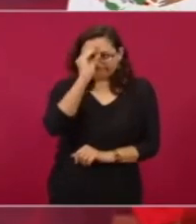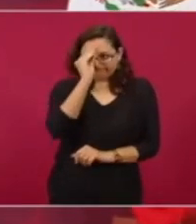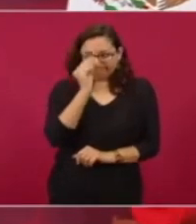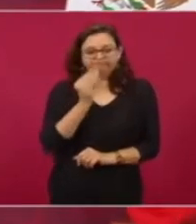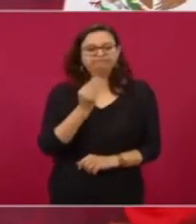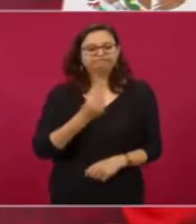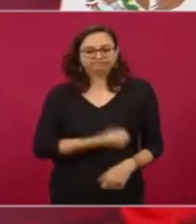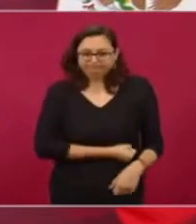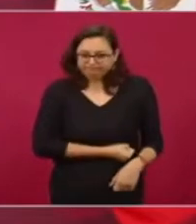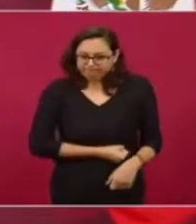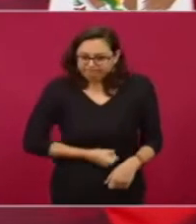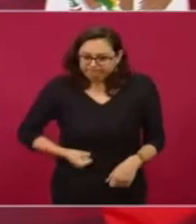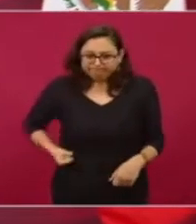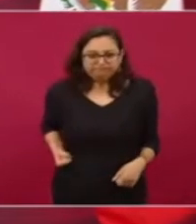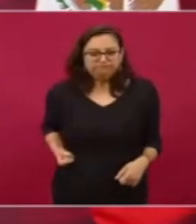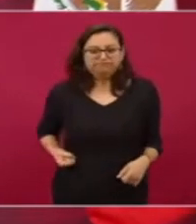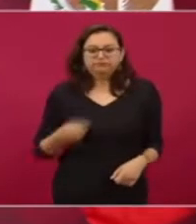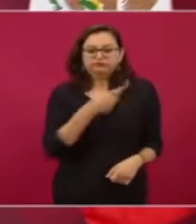entonces